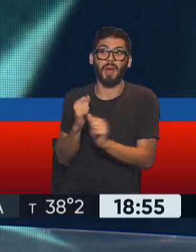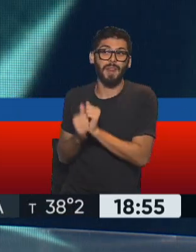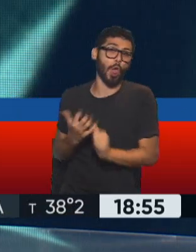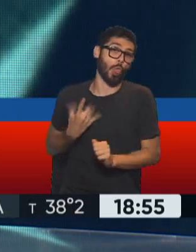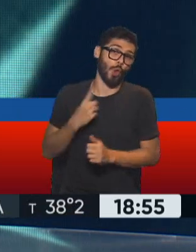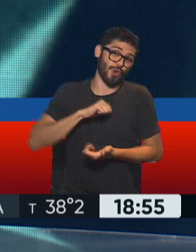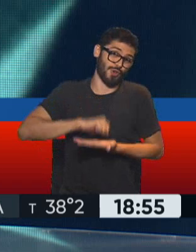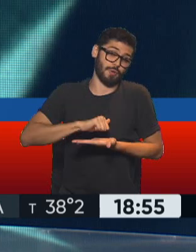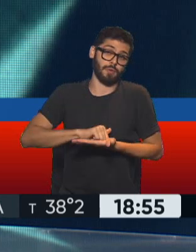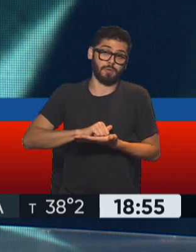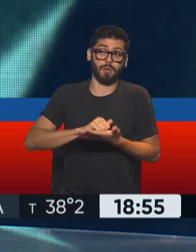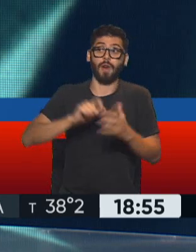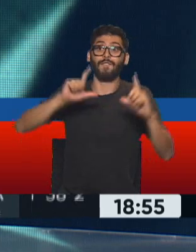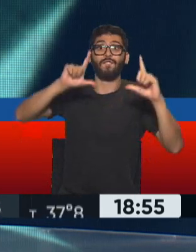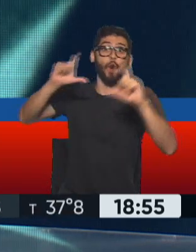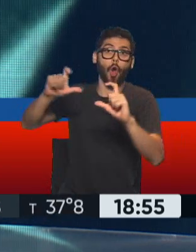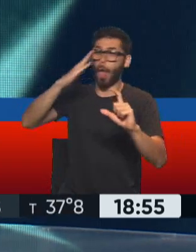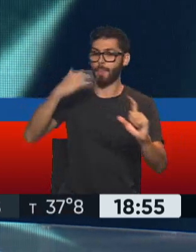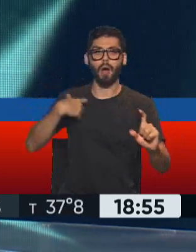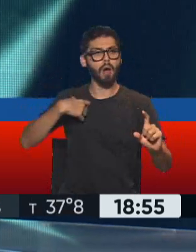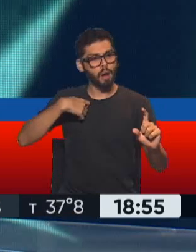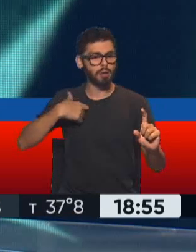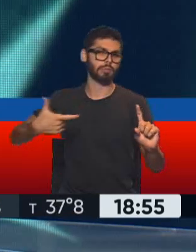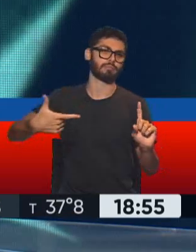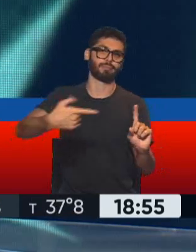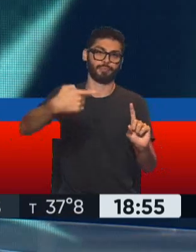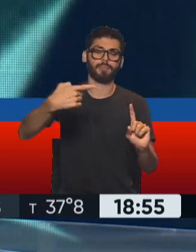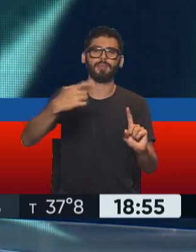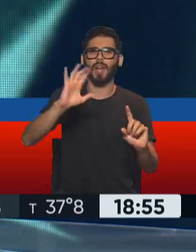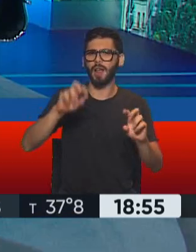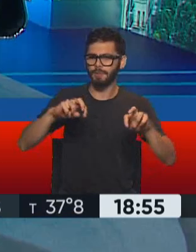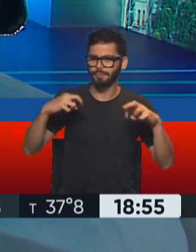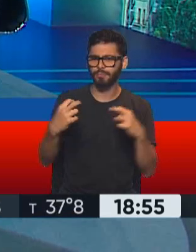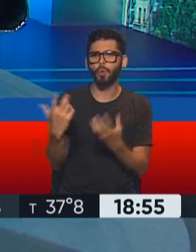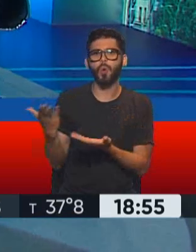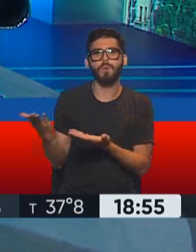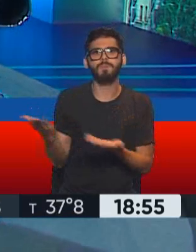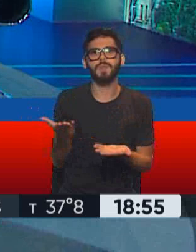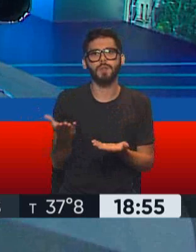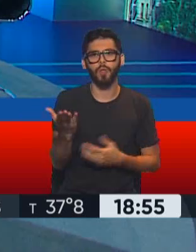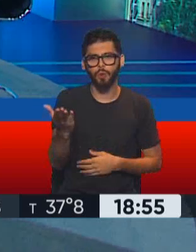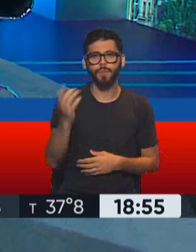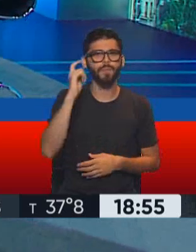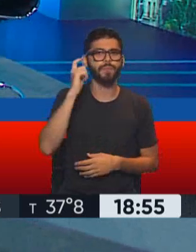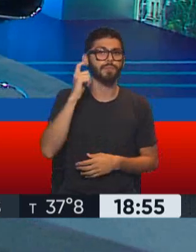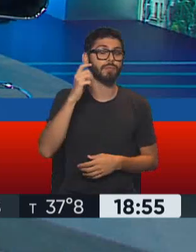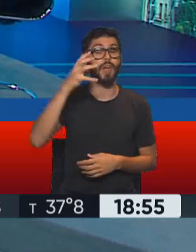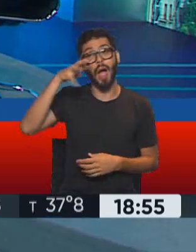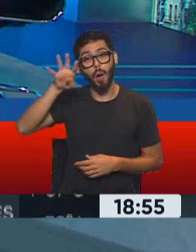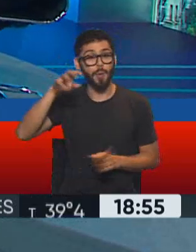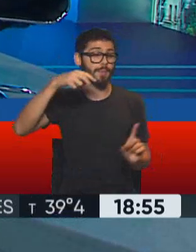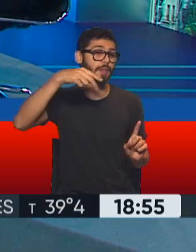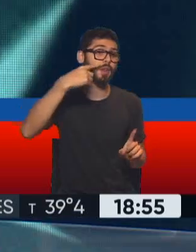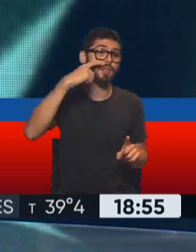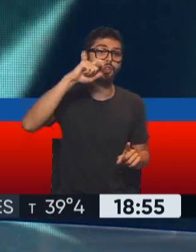costó la vida al reportero gráfico. Vamos a hablar en la mesa. Tenemos un invitado, Gabriela, Nicolás. Tenemos